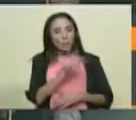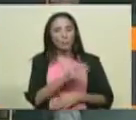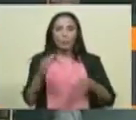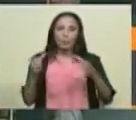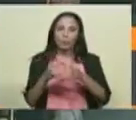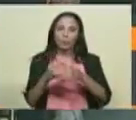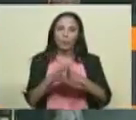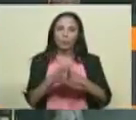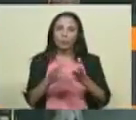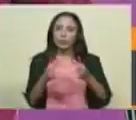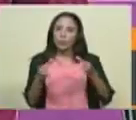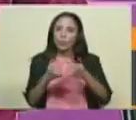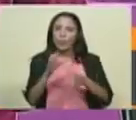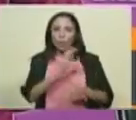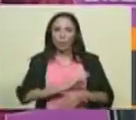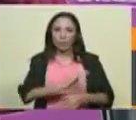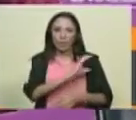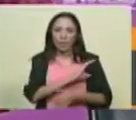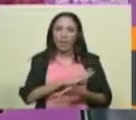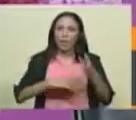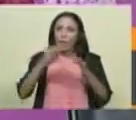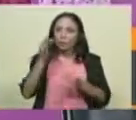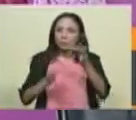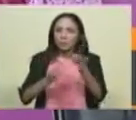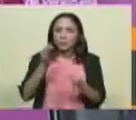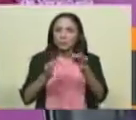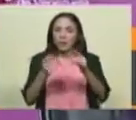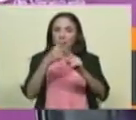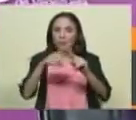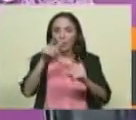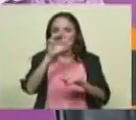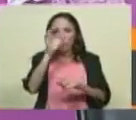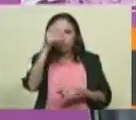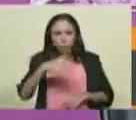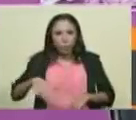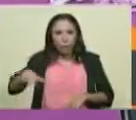Justicia y la Dignidad de los Pueblos de Chile.